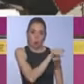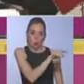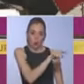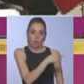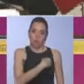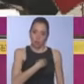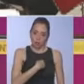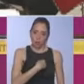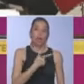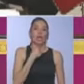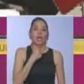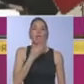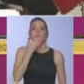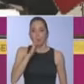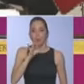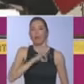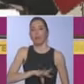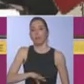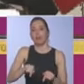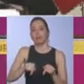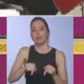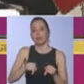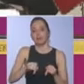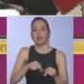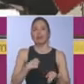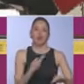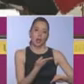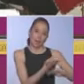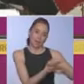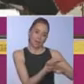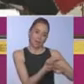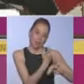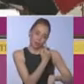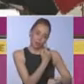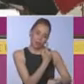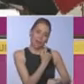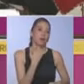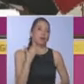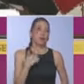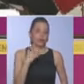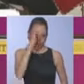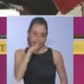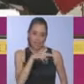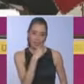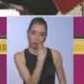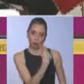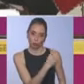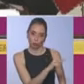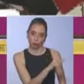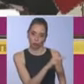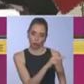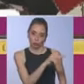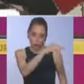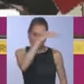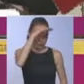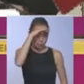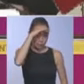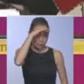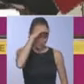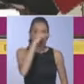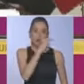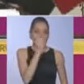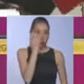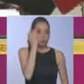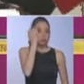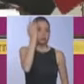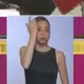como yo queremos lo mejor para Chile, y le quiero pedir algo, porque yo sé que su experiencia y